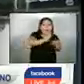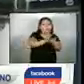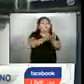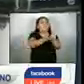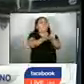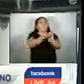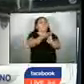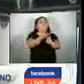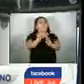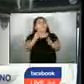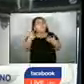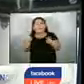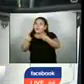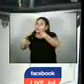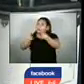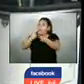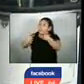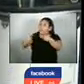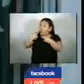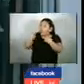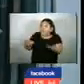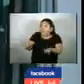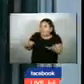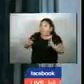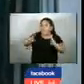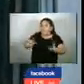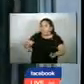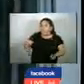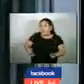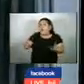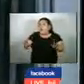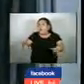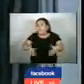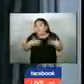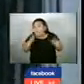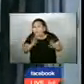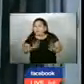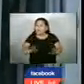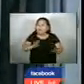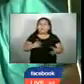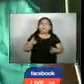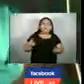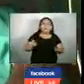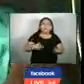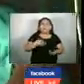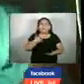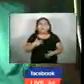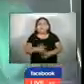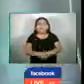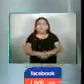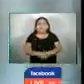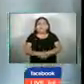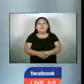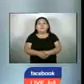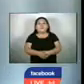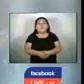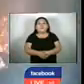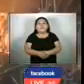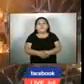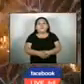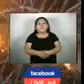y cómo van las conversaciones con el gobierno en torno a las medidas para paliar la crisis en el sector.